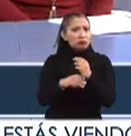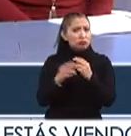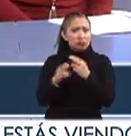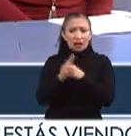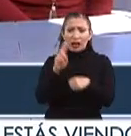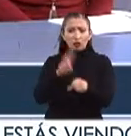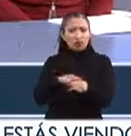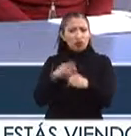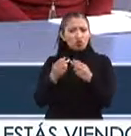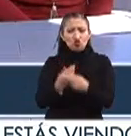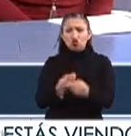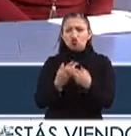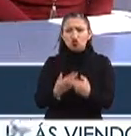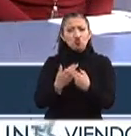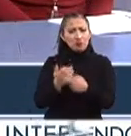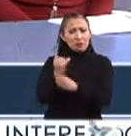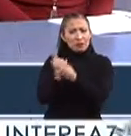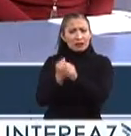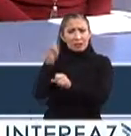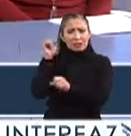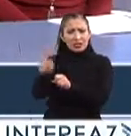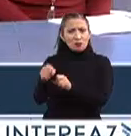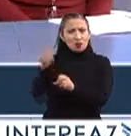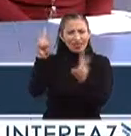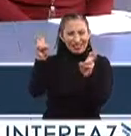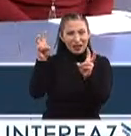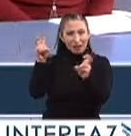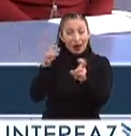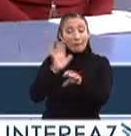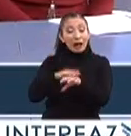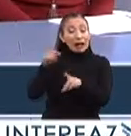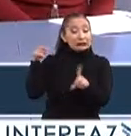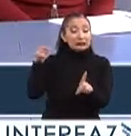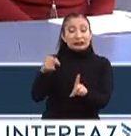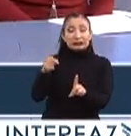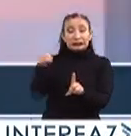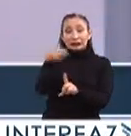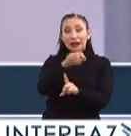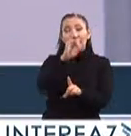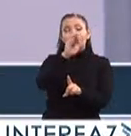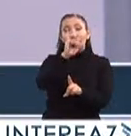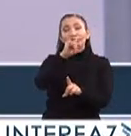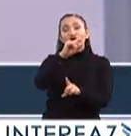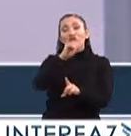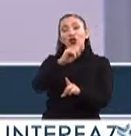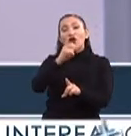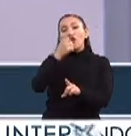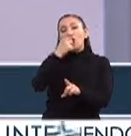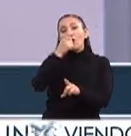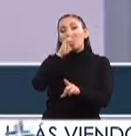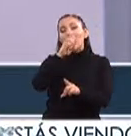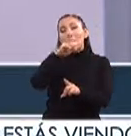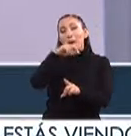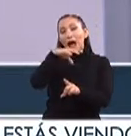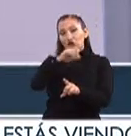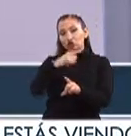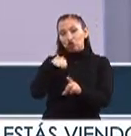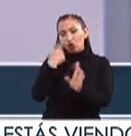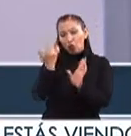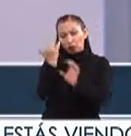en donde hacer investigación en esa parte, sobre todo en la parte de fitofármacos, que esa es la línea en donde